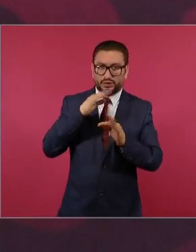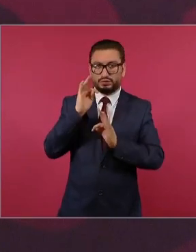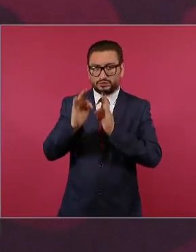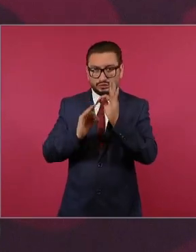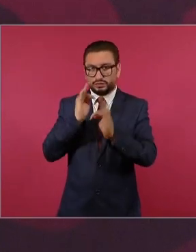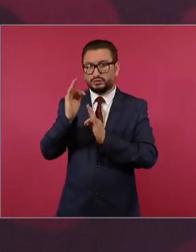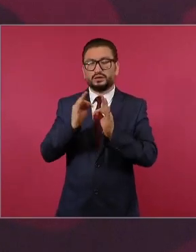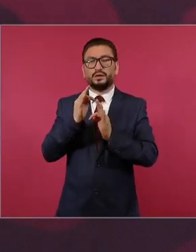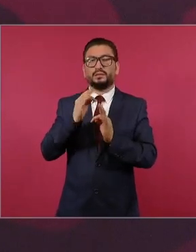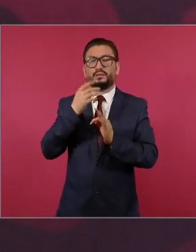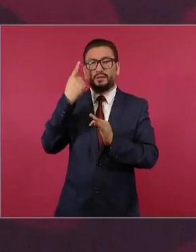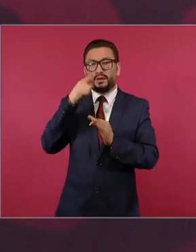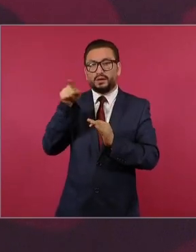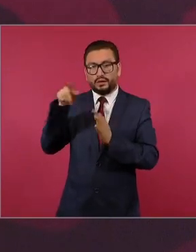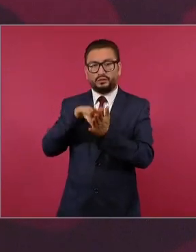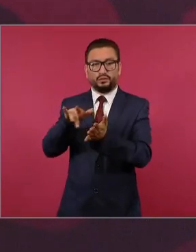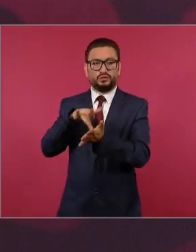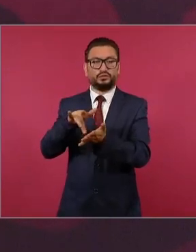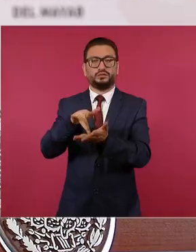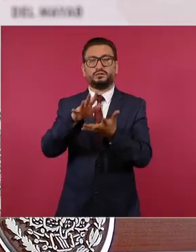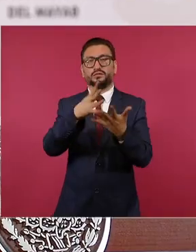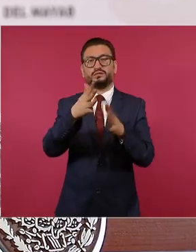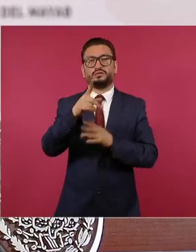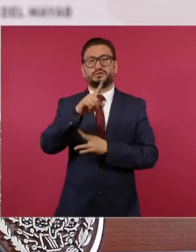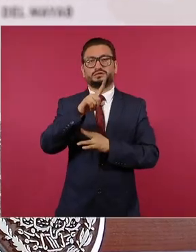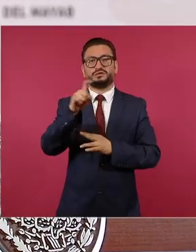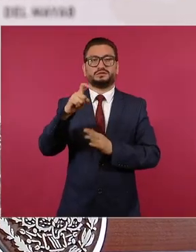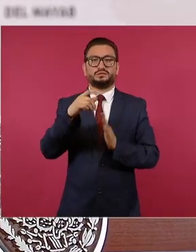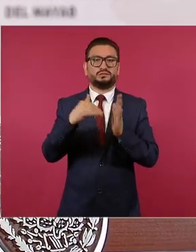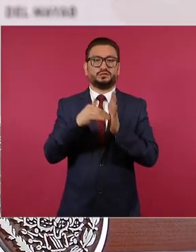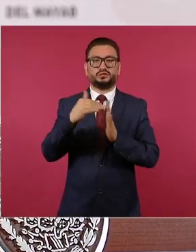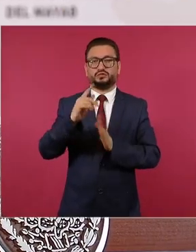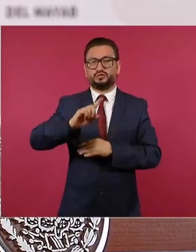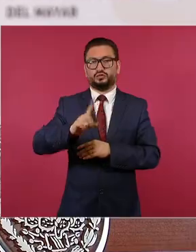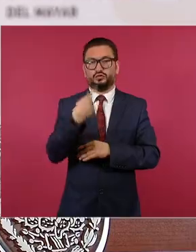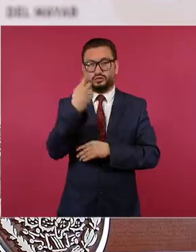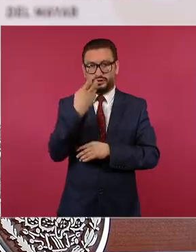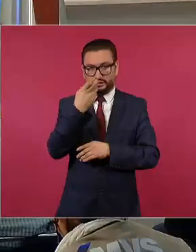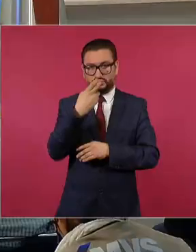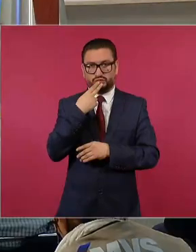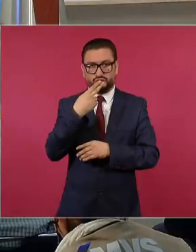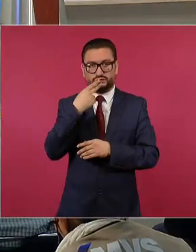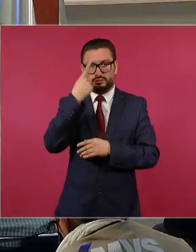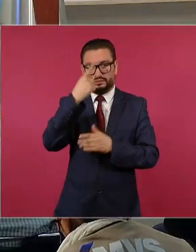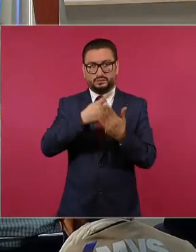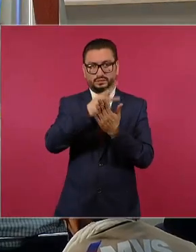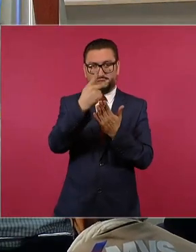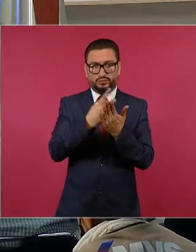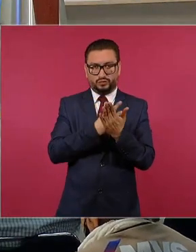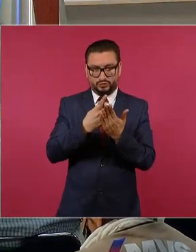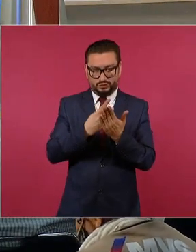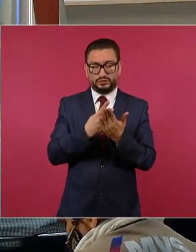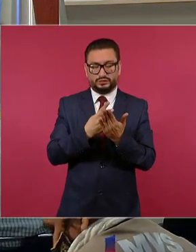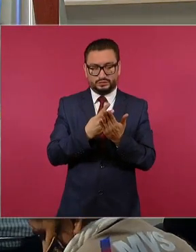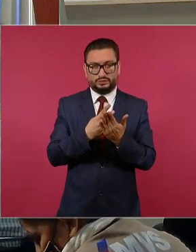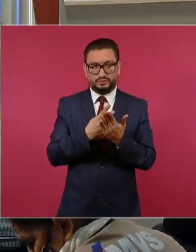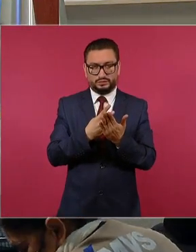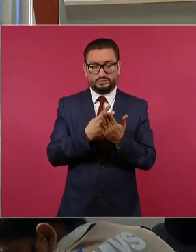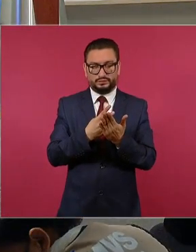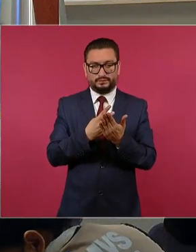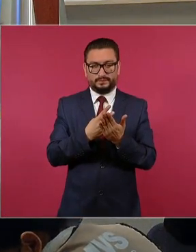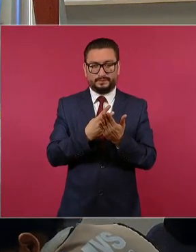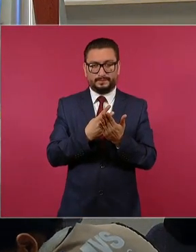estamos destinando alrededor de 100 millones de dólares en programas